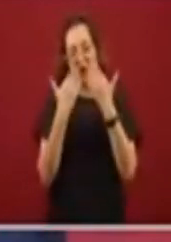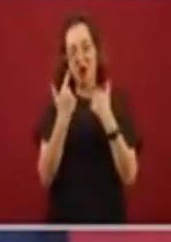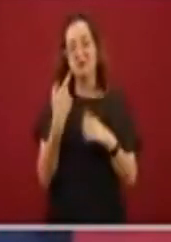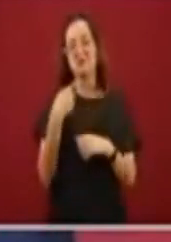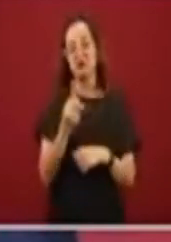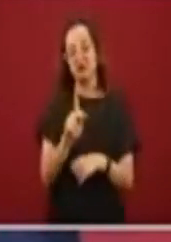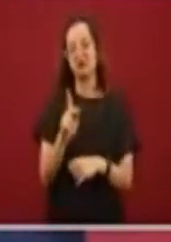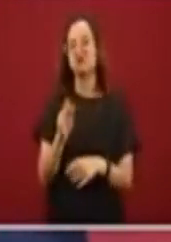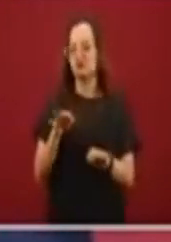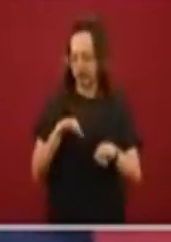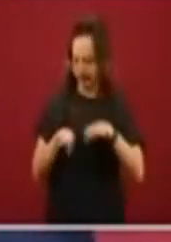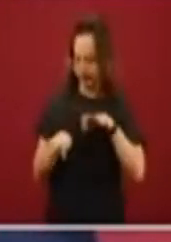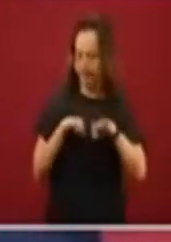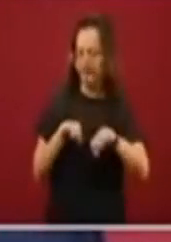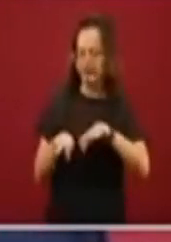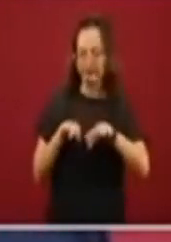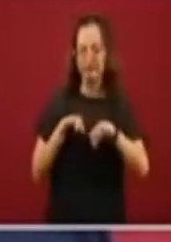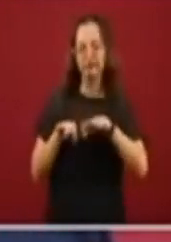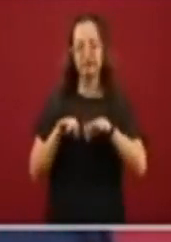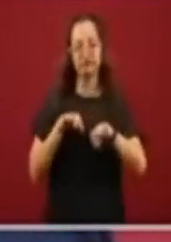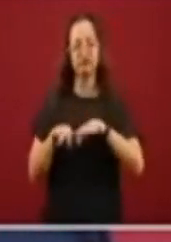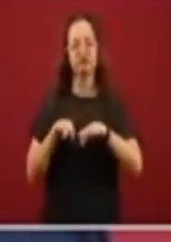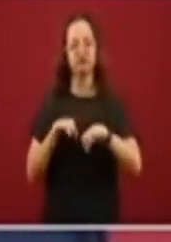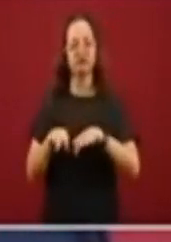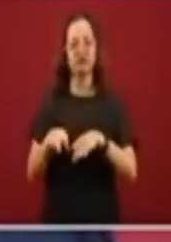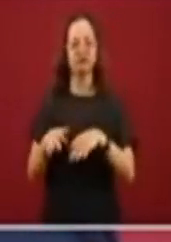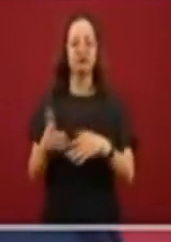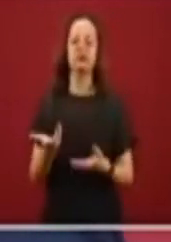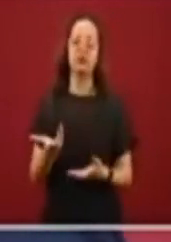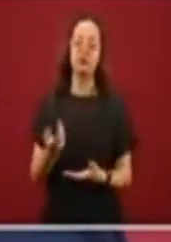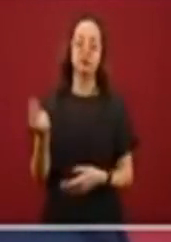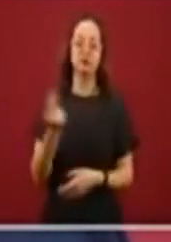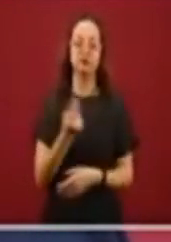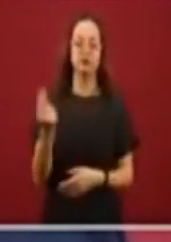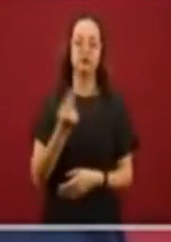requieren, viven de su trabajo, y hay que apoyarlos.